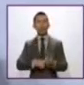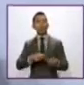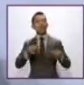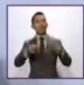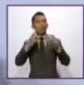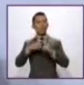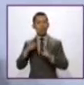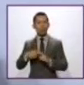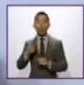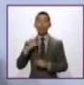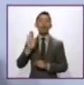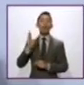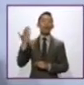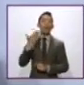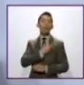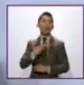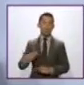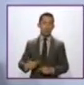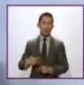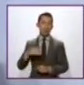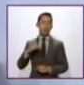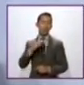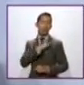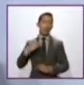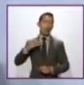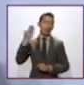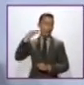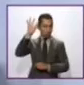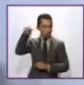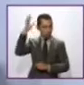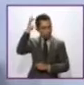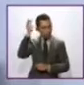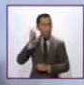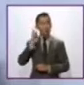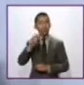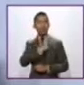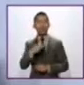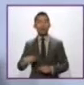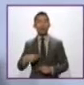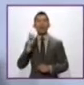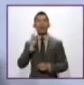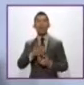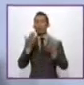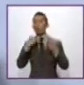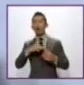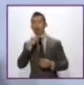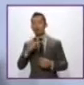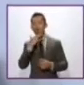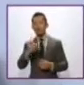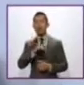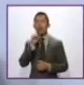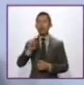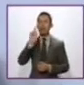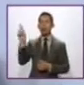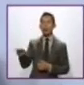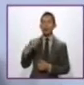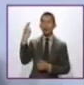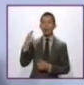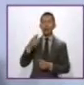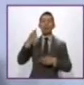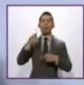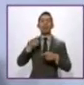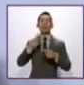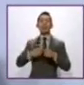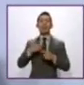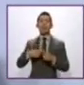Yo cuando fui presidente municipal en Corregidora se certificó como un municipio libre de corrupción por la Universidad Autónoma